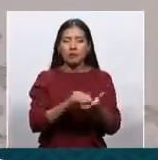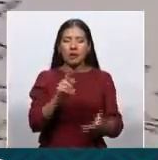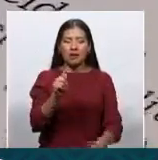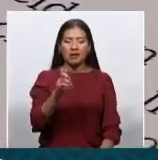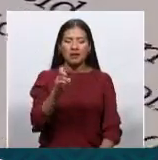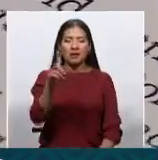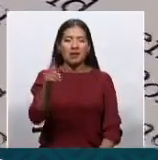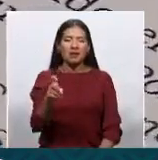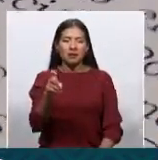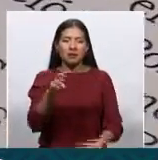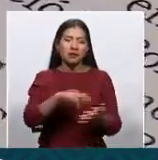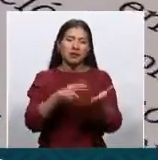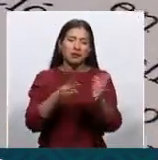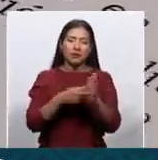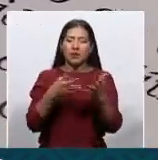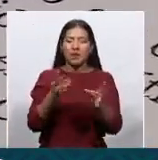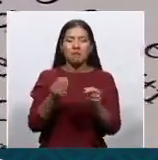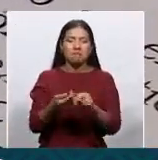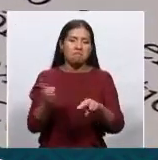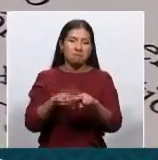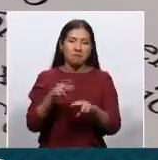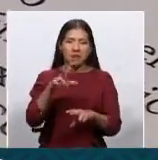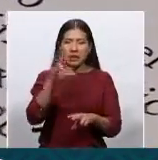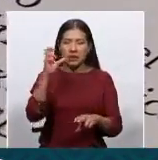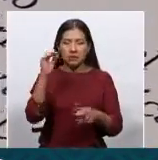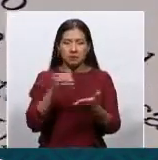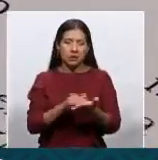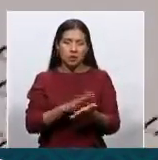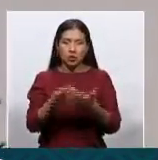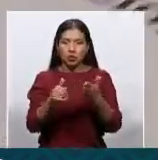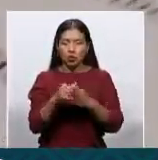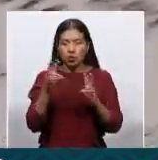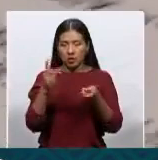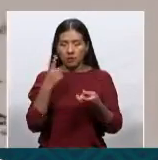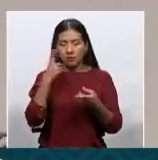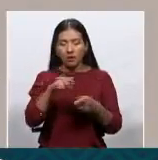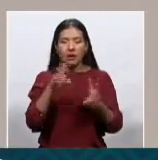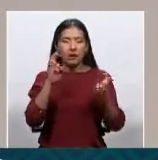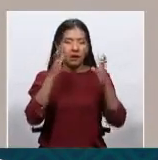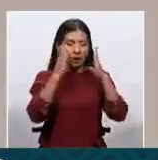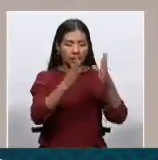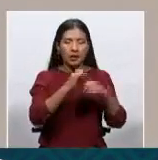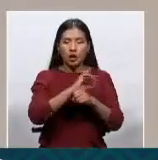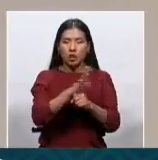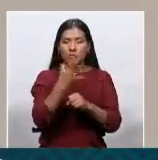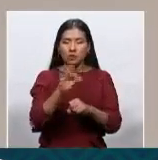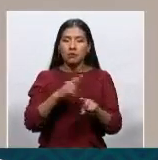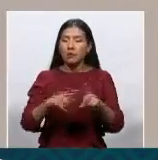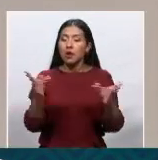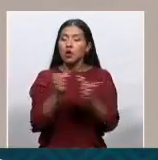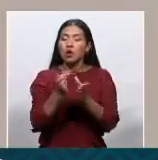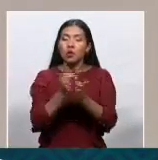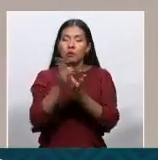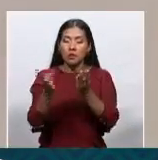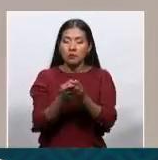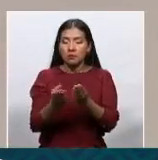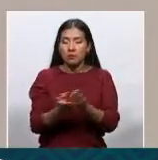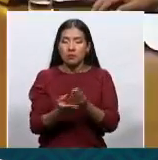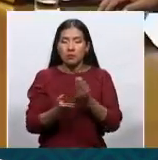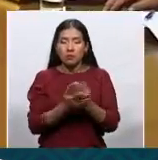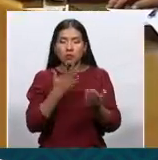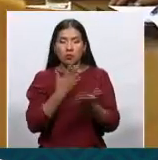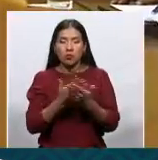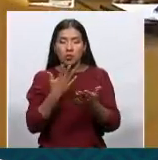del FMI, para supuesto apoyo presupuestario para atender al COVID-19, no tiene documentación ni respaldo